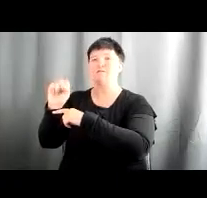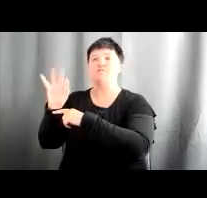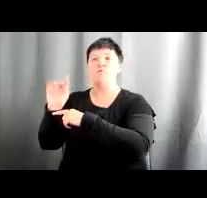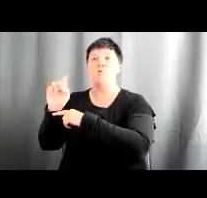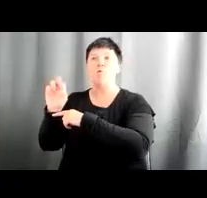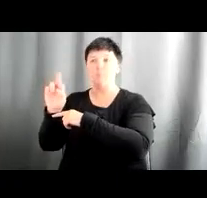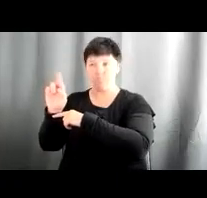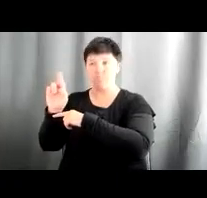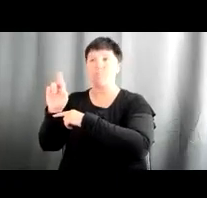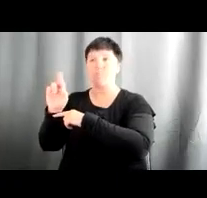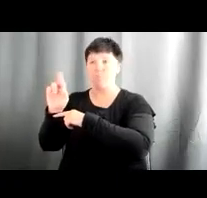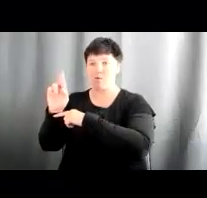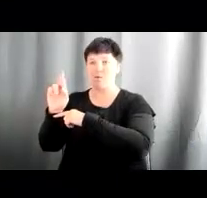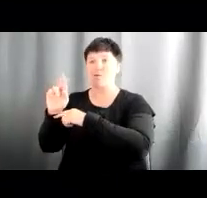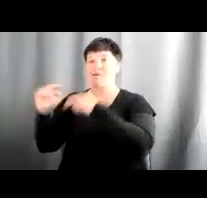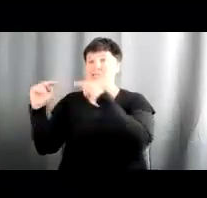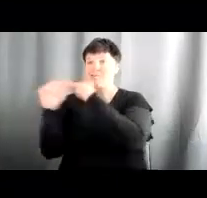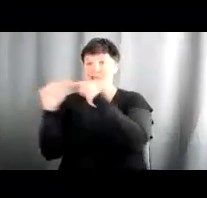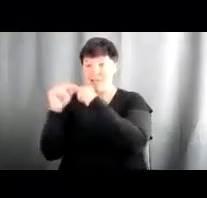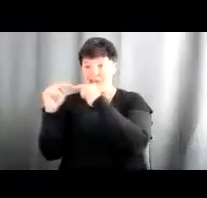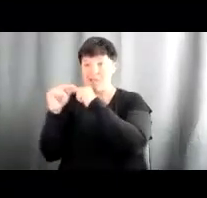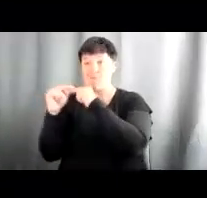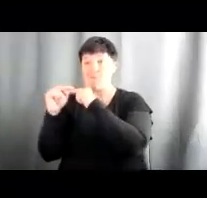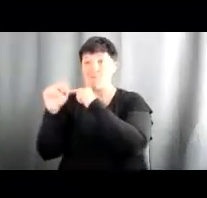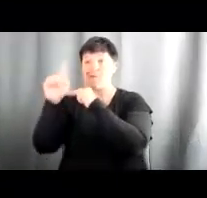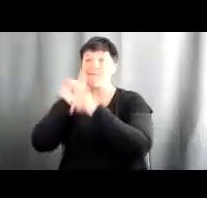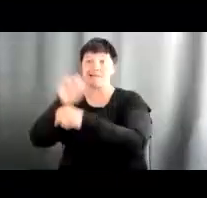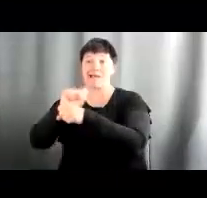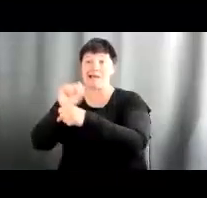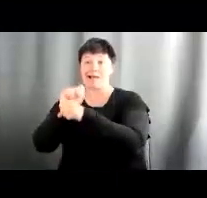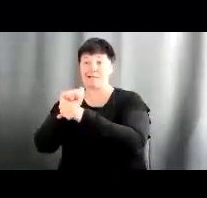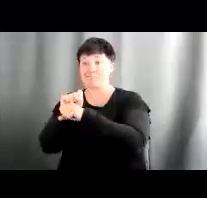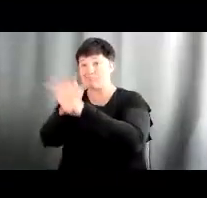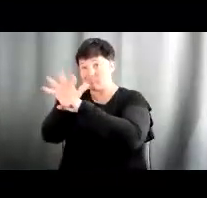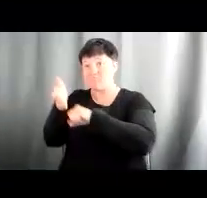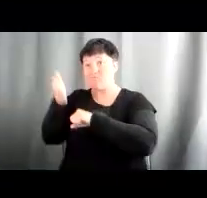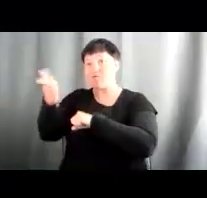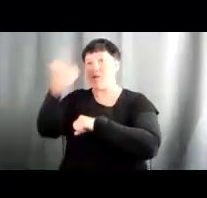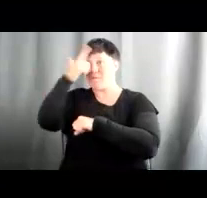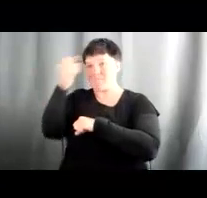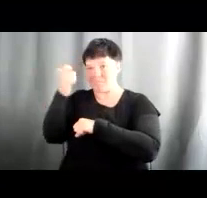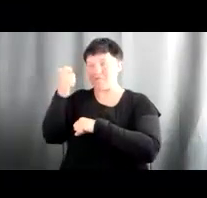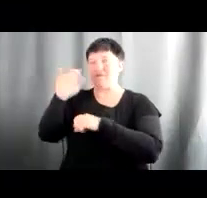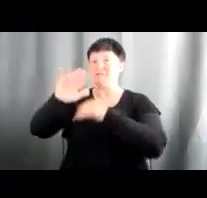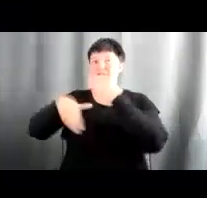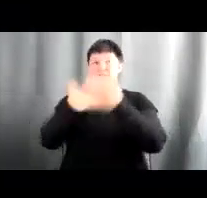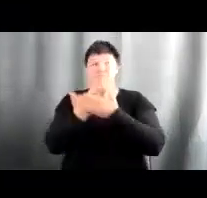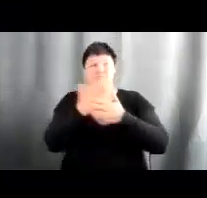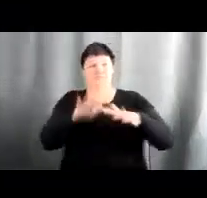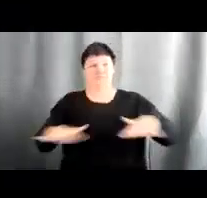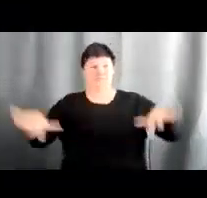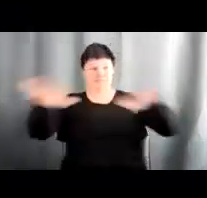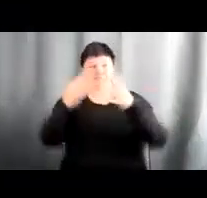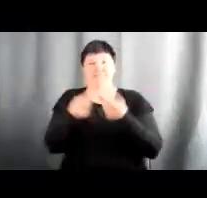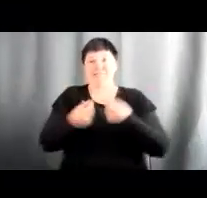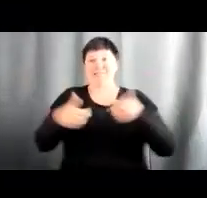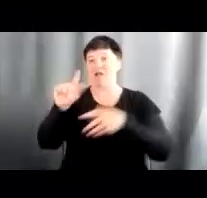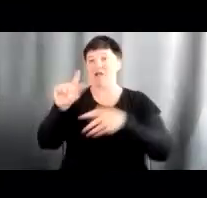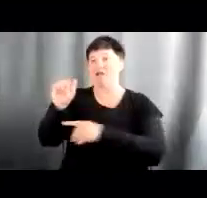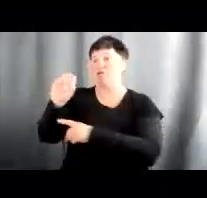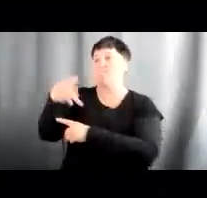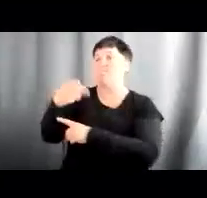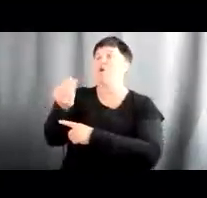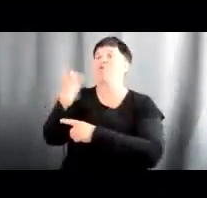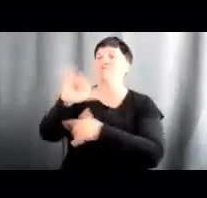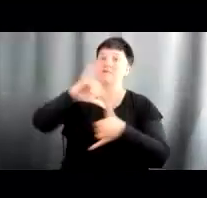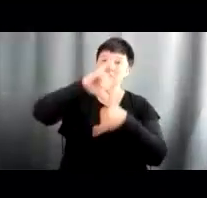por la carretera, sino que tuvieron que enviarlo por mar, debido a la naturaleza de la topografía y la naturaleza de las carreteras